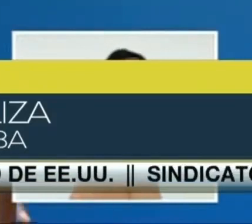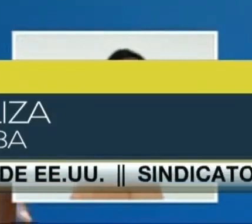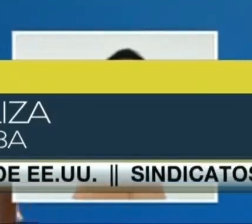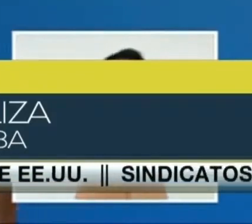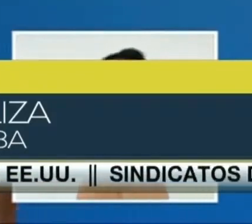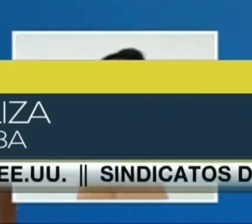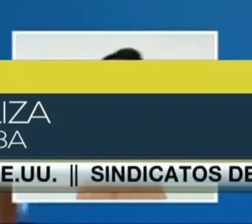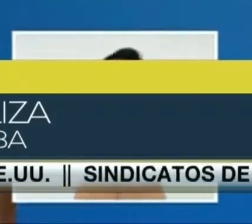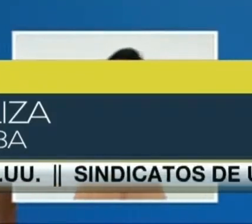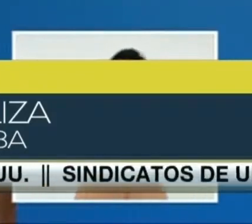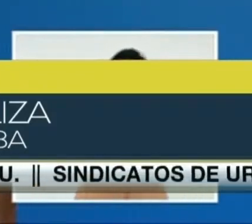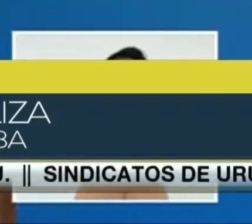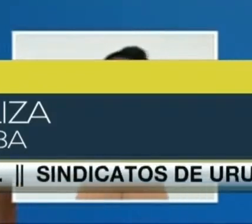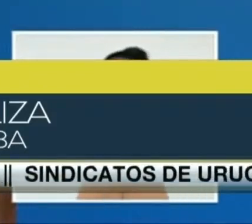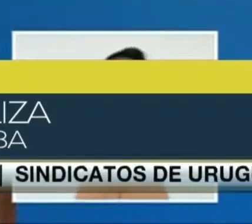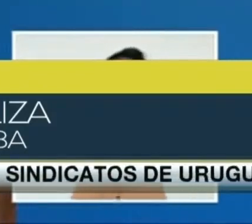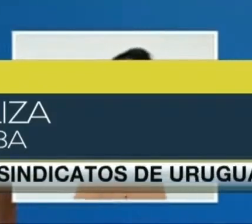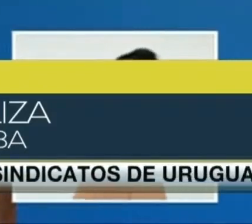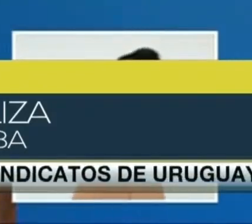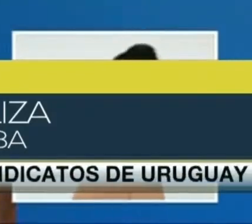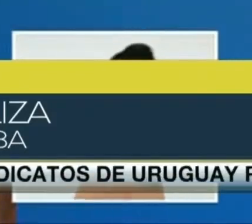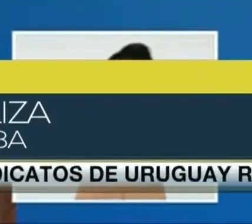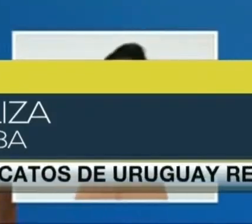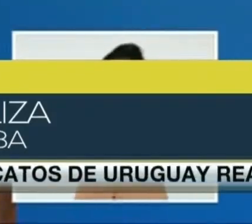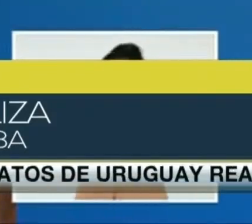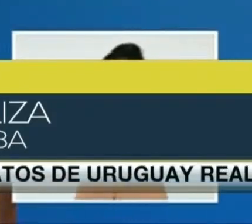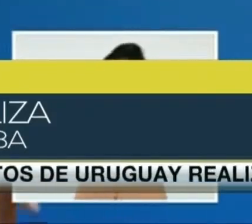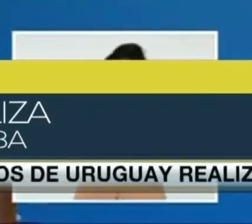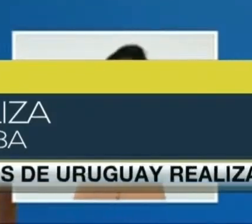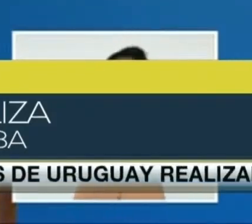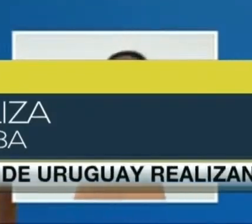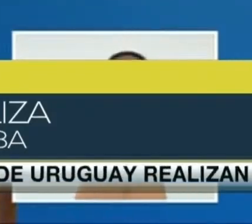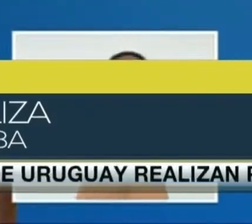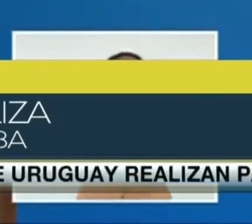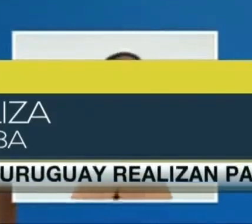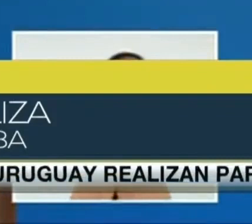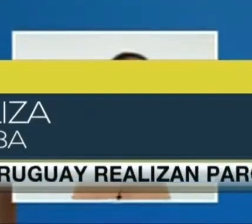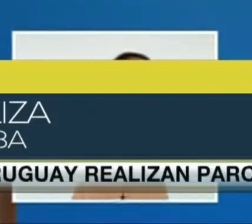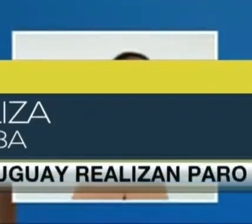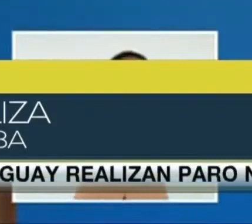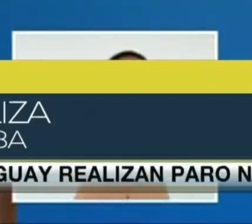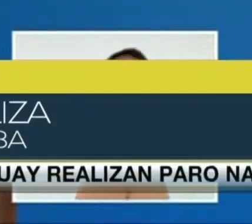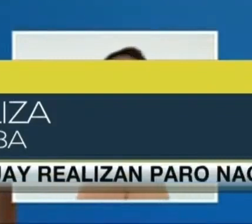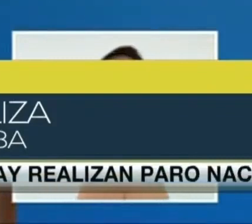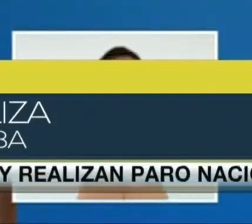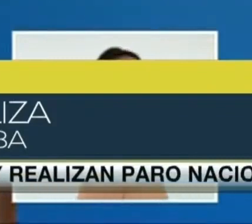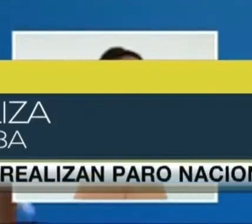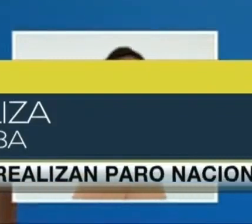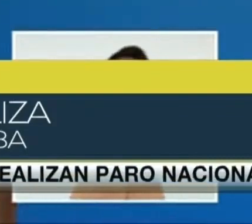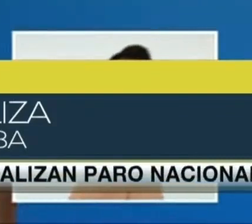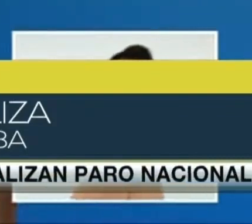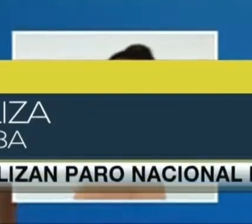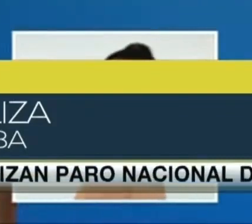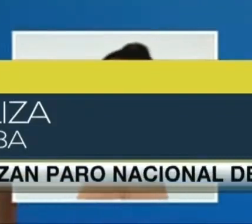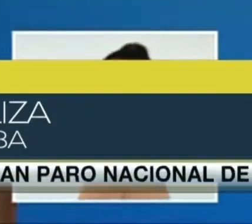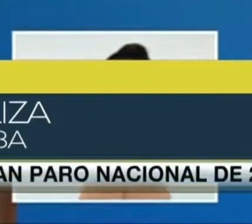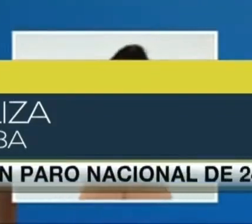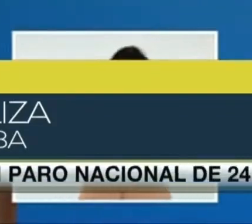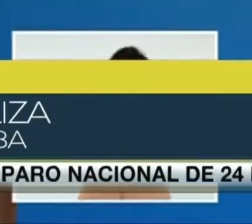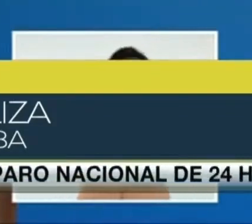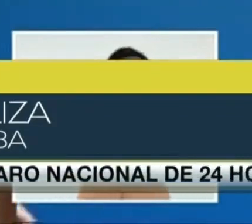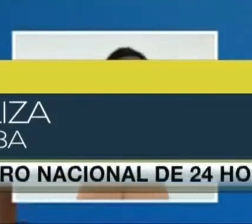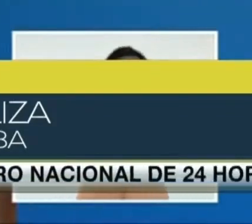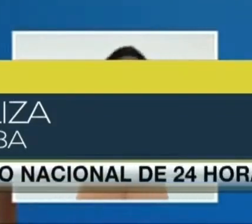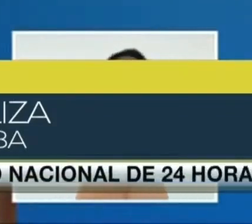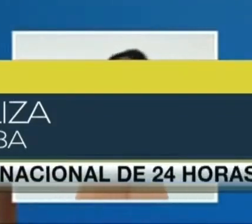la ansiedad y los problemas que genera a nuestra población el desabastecimiento, el déficit